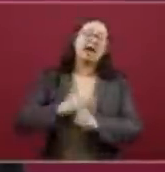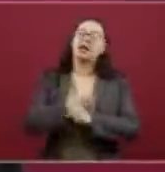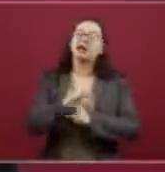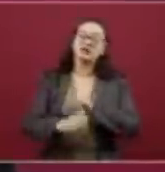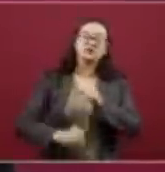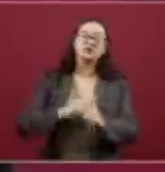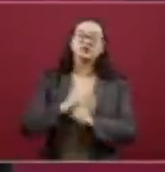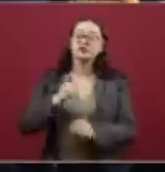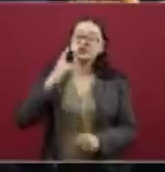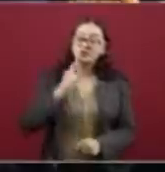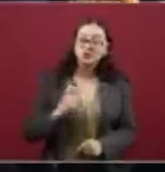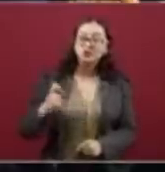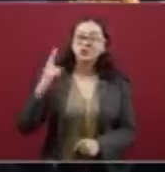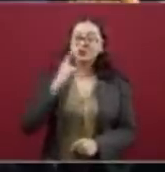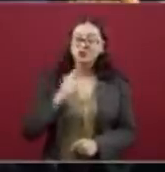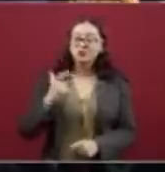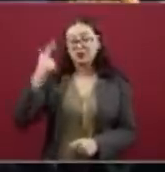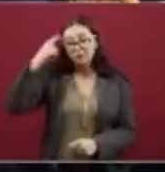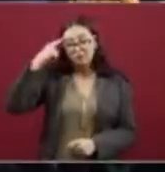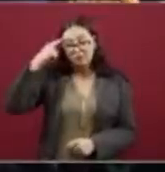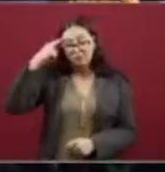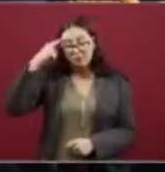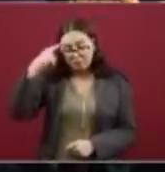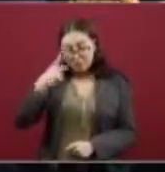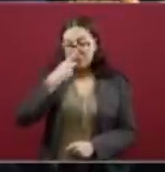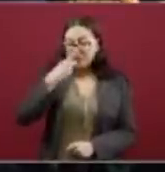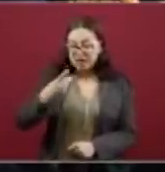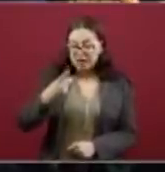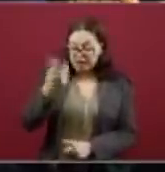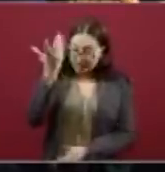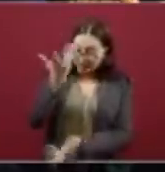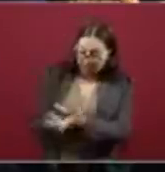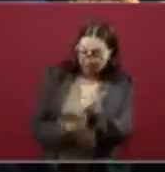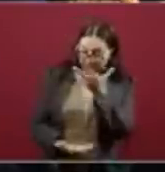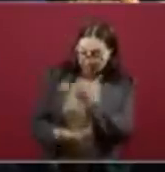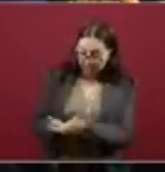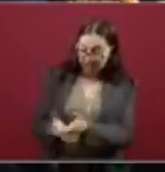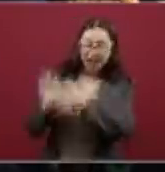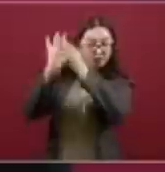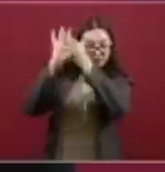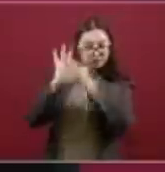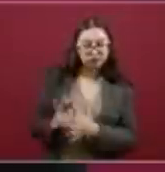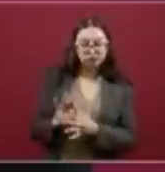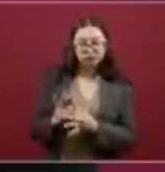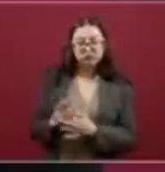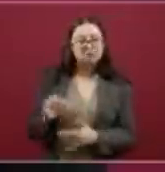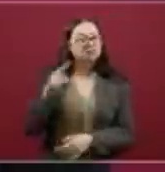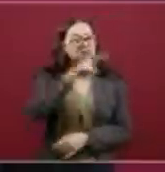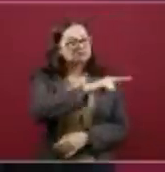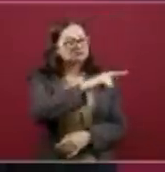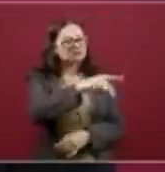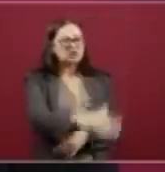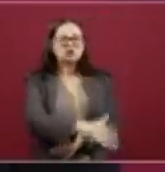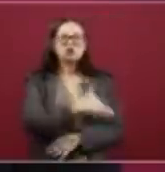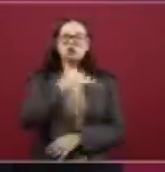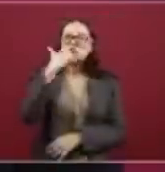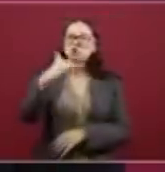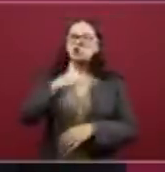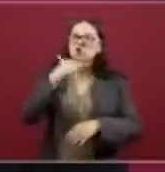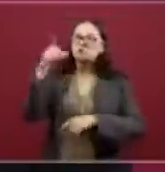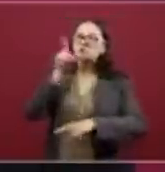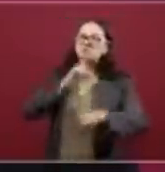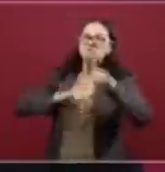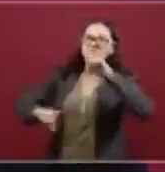siendo consecuentes, como ha sido tanta la guerra sucia, ¿sí?,